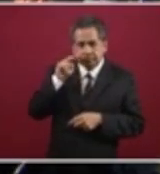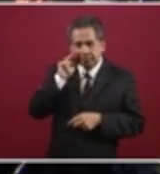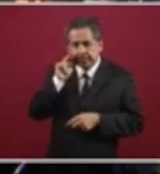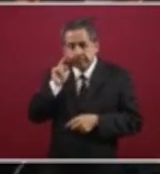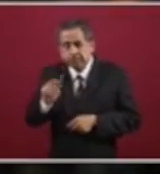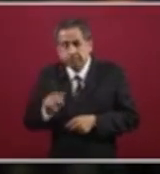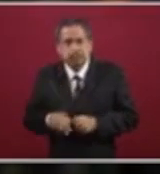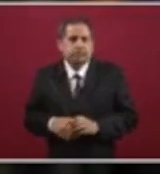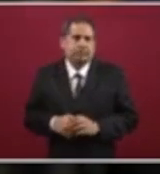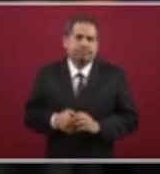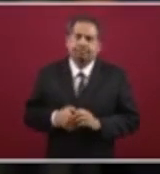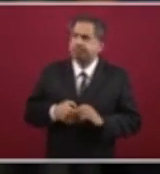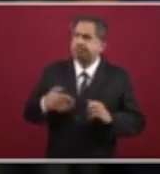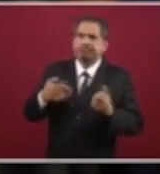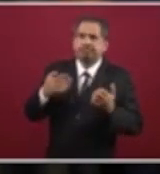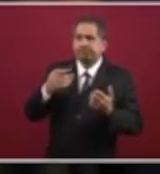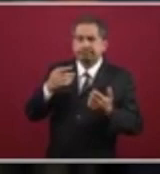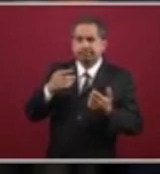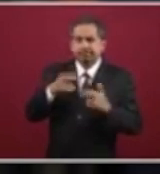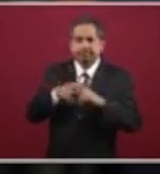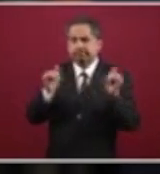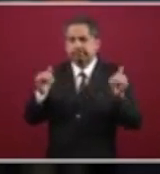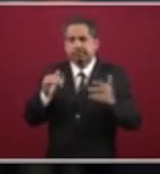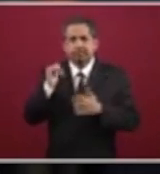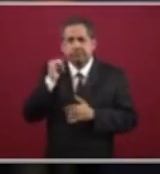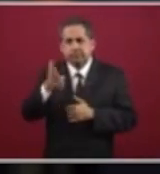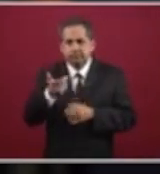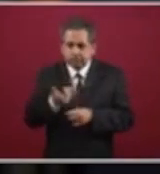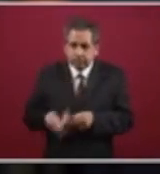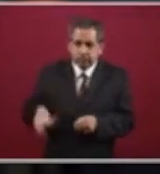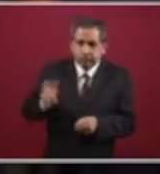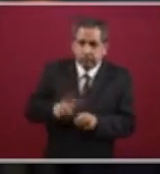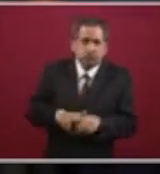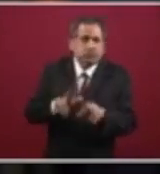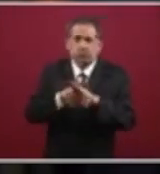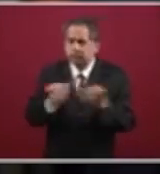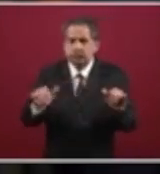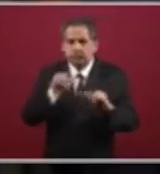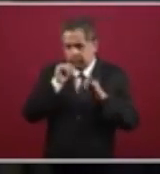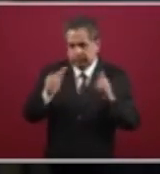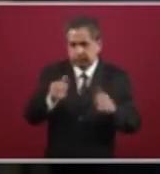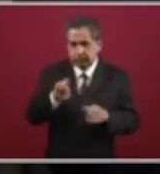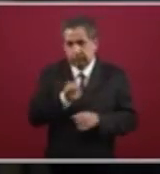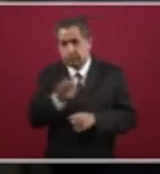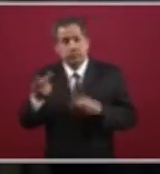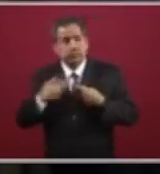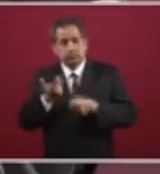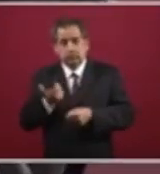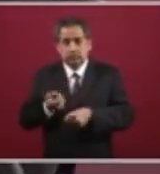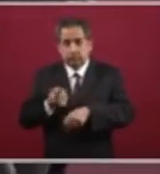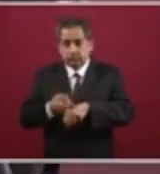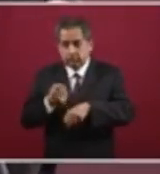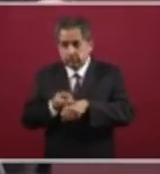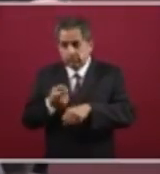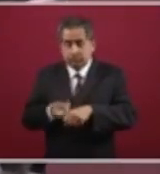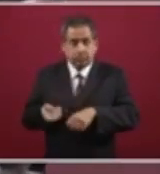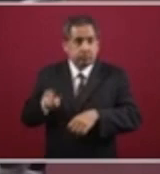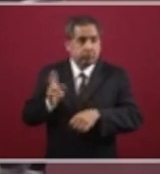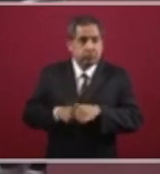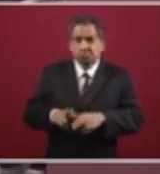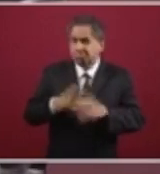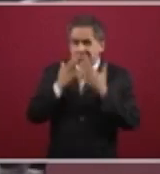que ni siquiera hay un pequeño hospital para atender a los enfermos que se quedaron